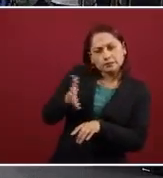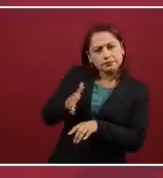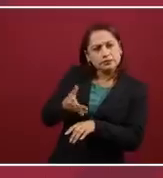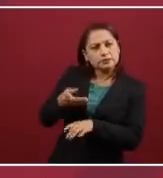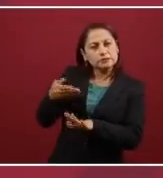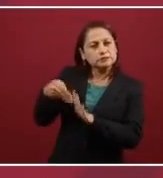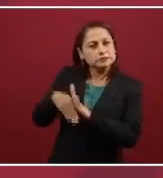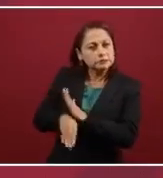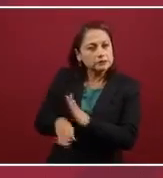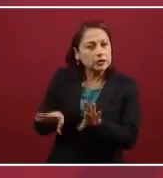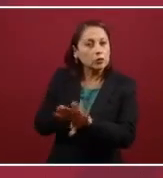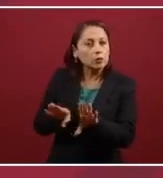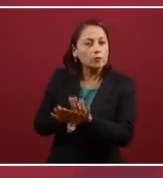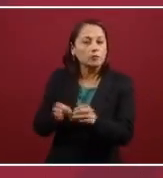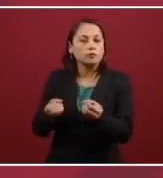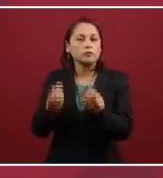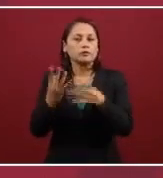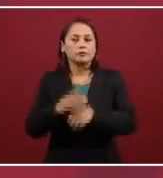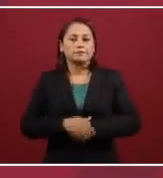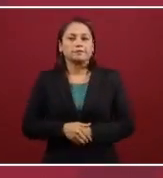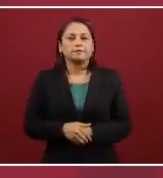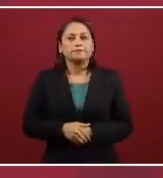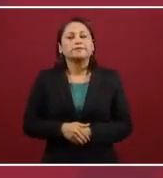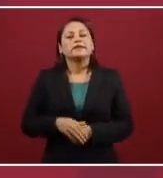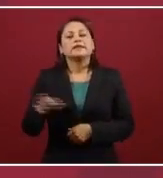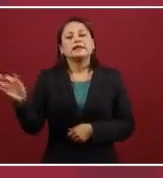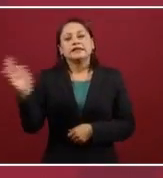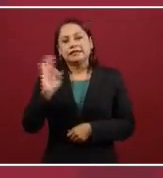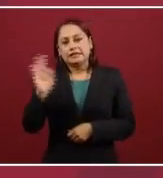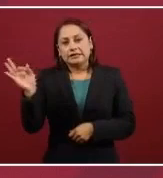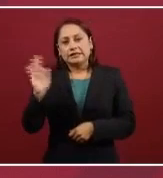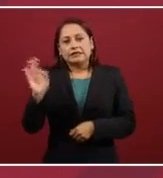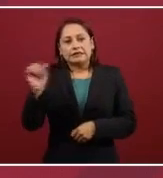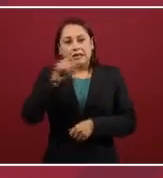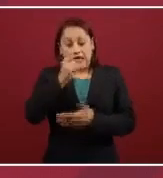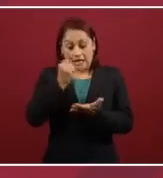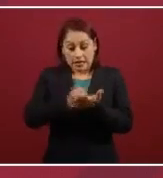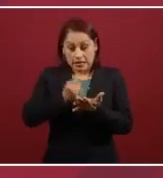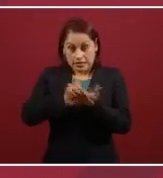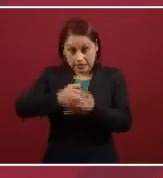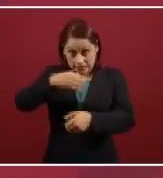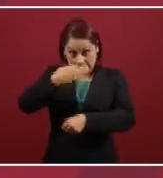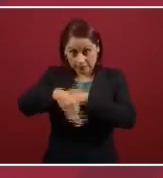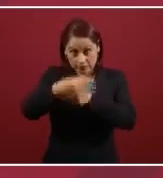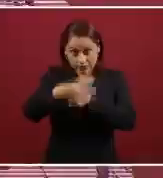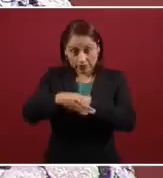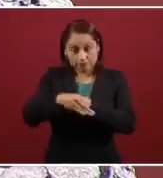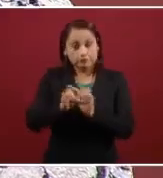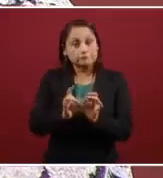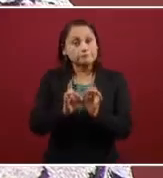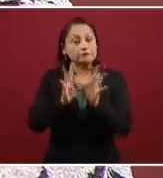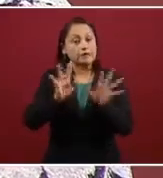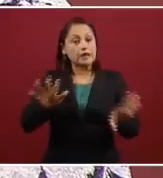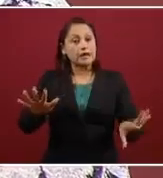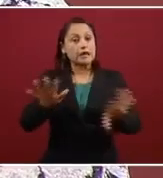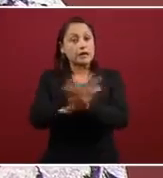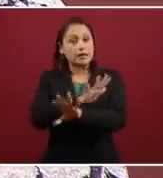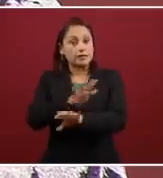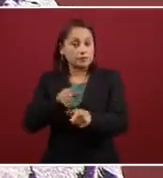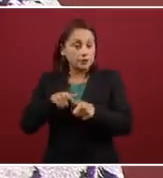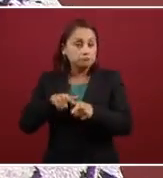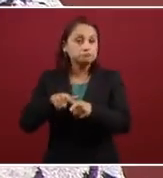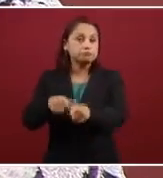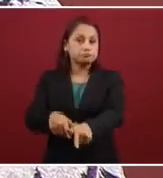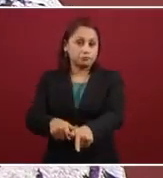Va a tener, si pasan de ser provisionales a definitivos, y si las empresas con el arancel